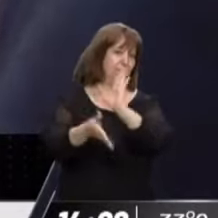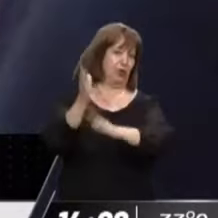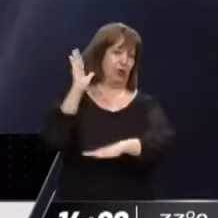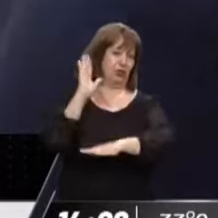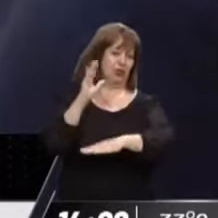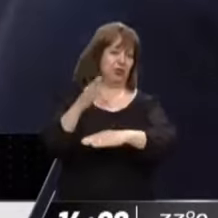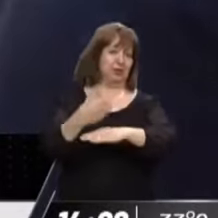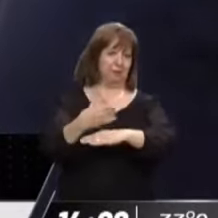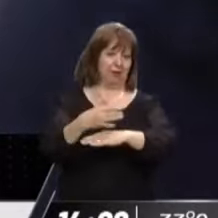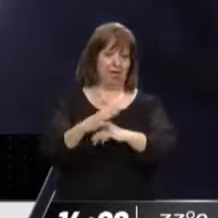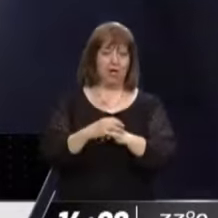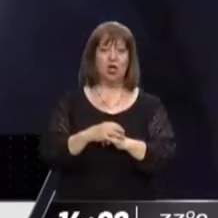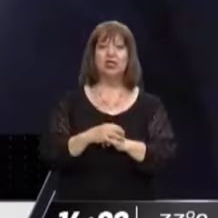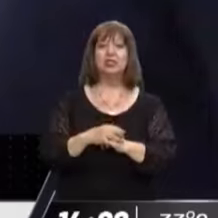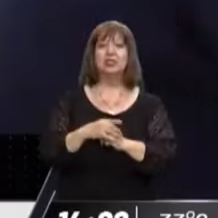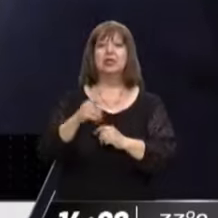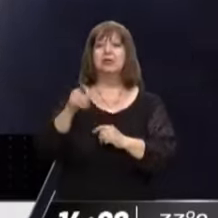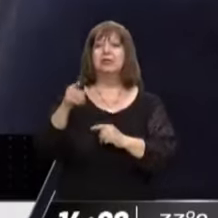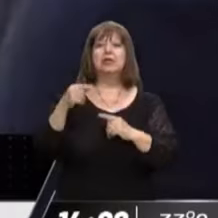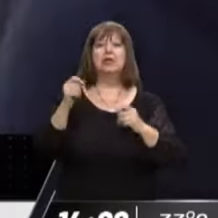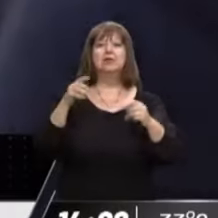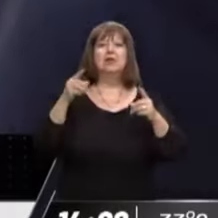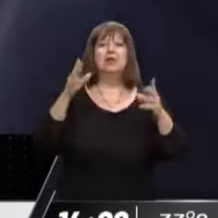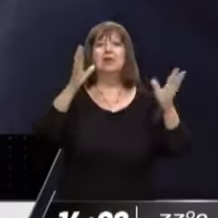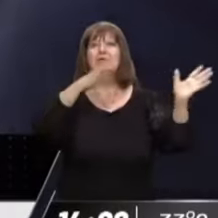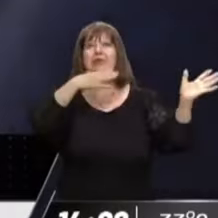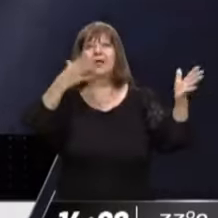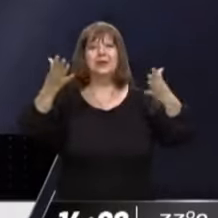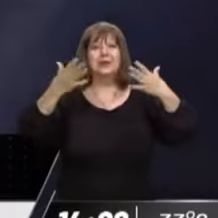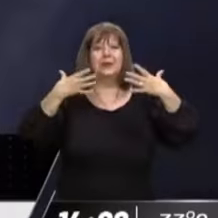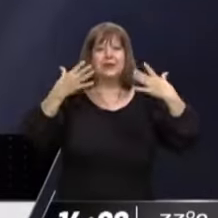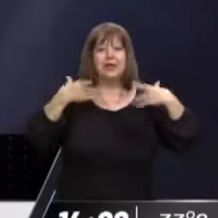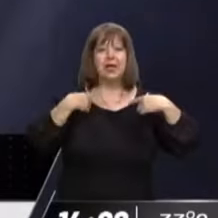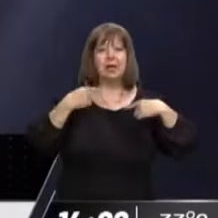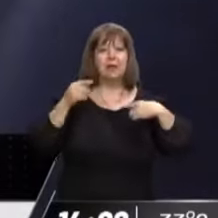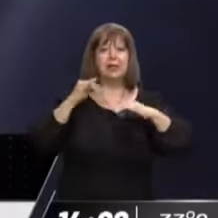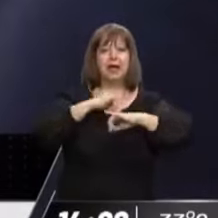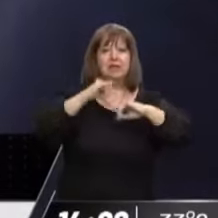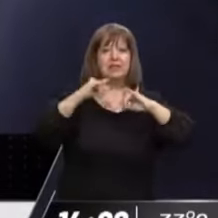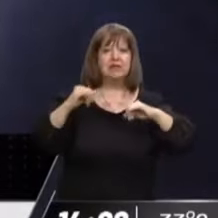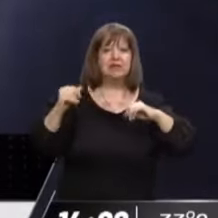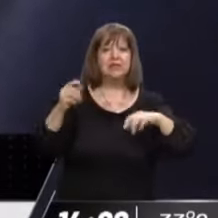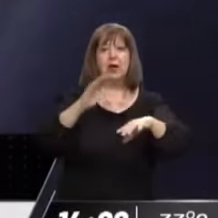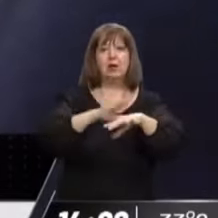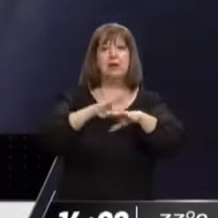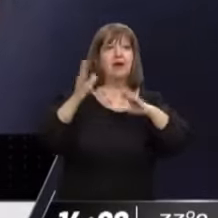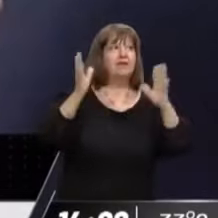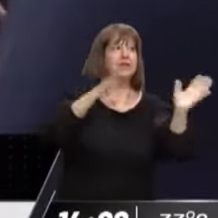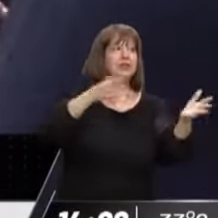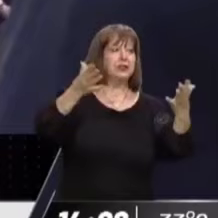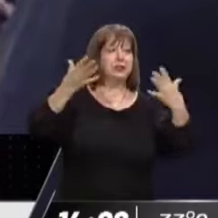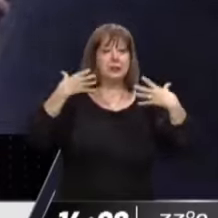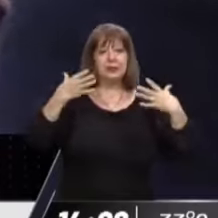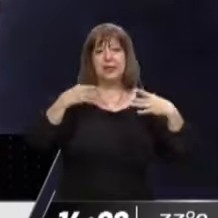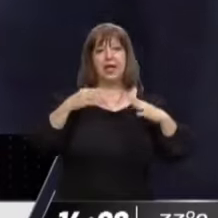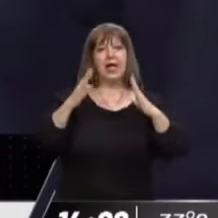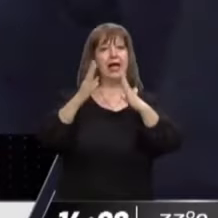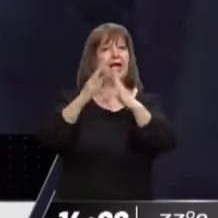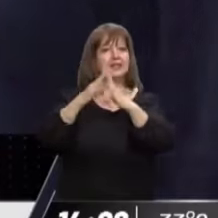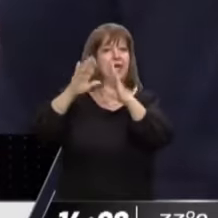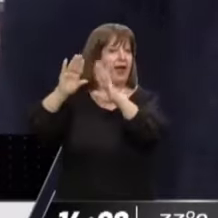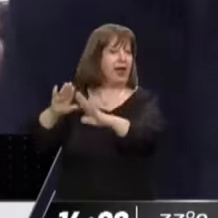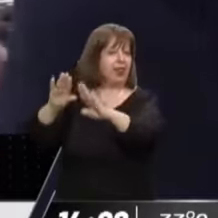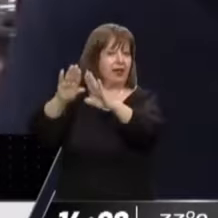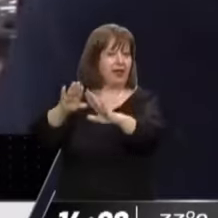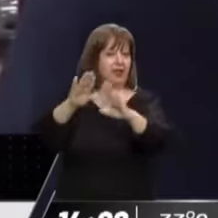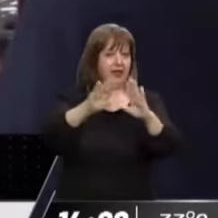bueno, Sí, pero además vamos. con sonda no Sí. van a vender No, nada, no, y la Claudia. gente no anda en la calle porque con el sonda no sale nadie. Y Bueno, pero otra. esta mañana vimos